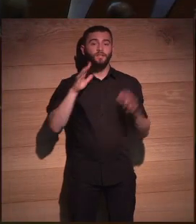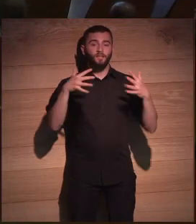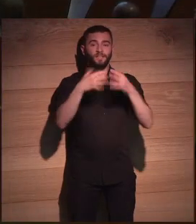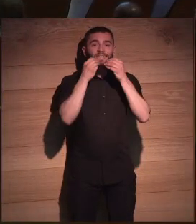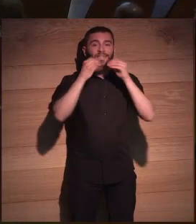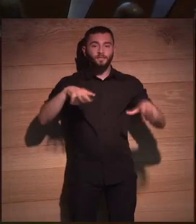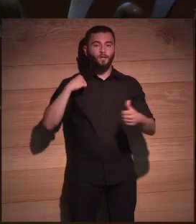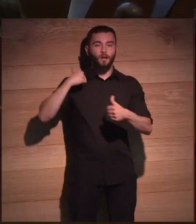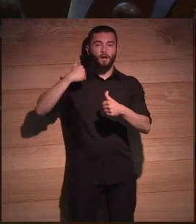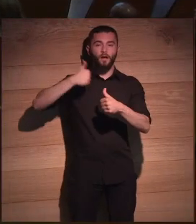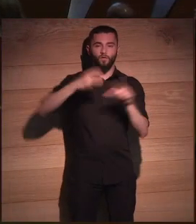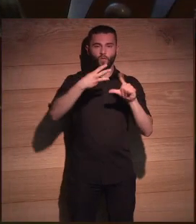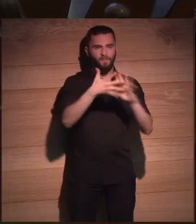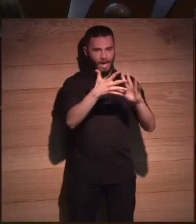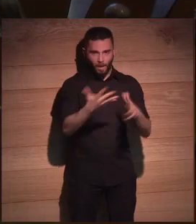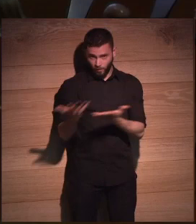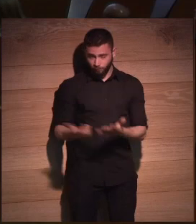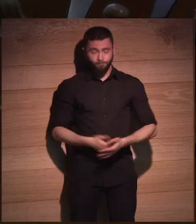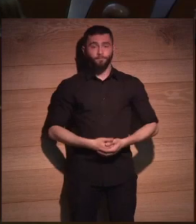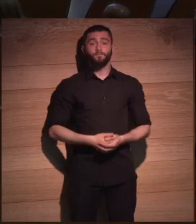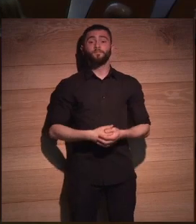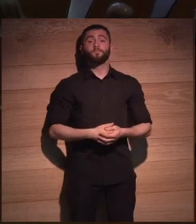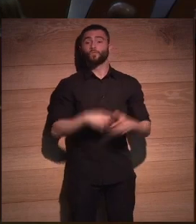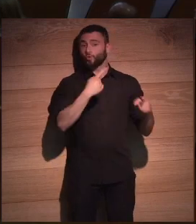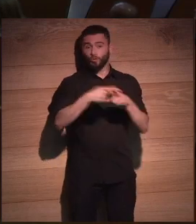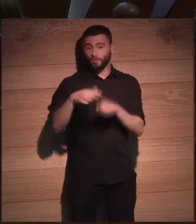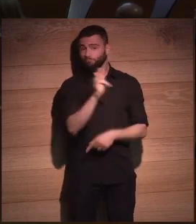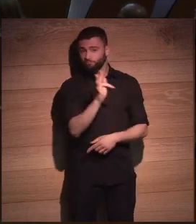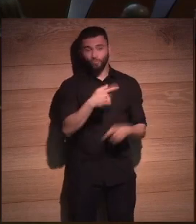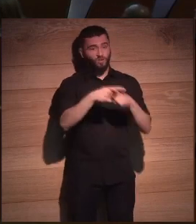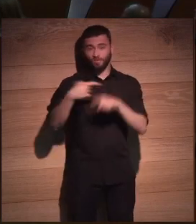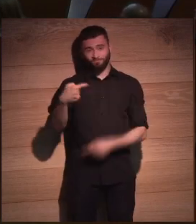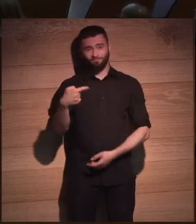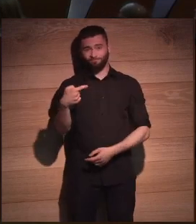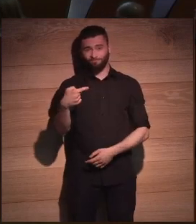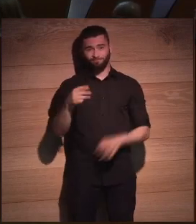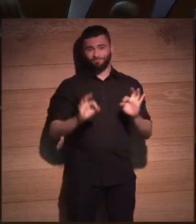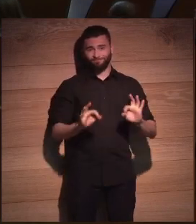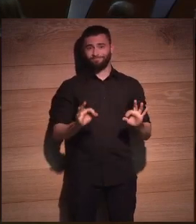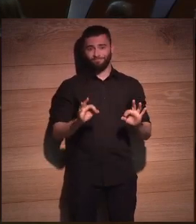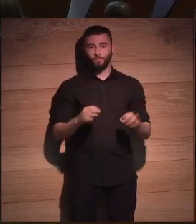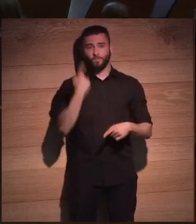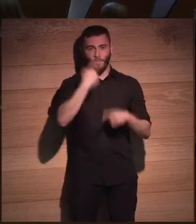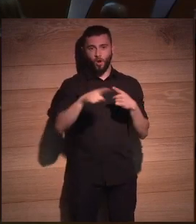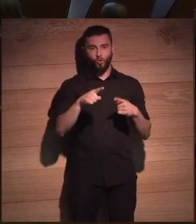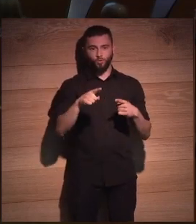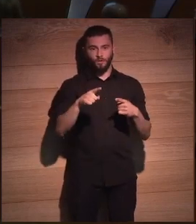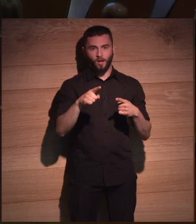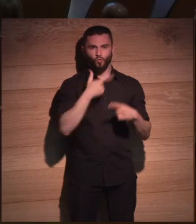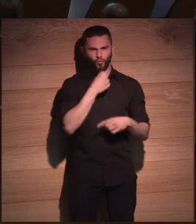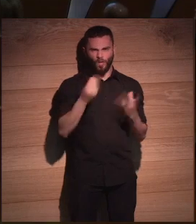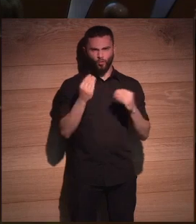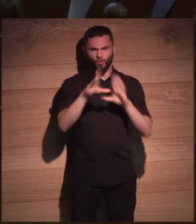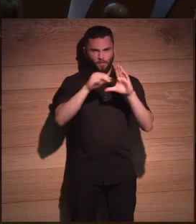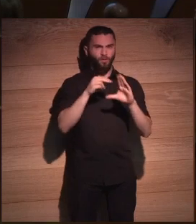de la web muy rápido. Ha habido cosas buenas, ha habido cosas malas. Hay una cosa que a mí me gusta mucho dentro